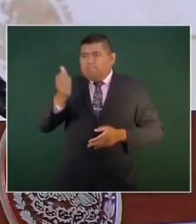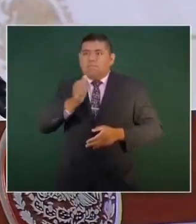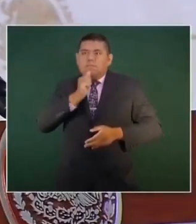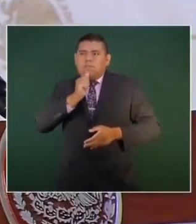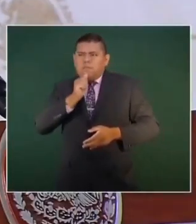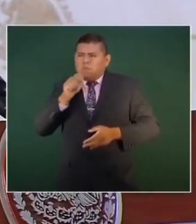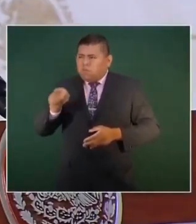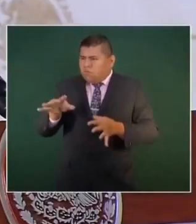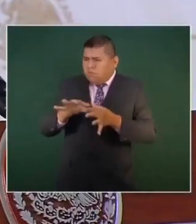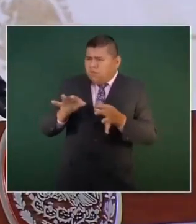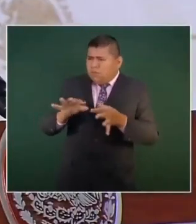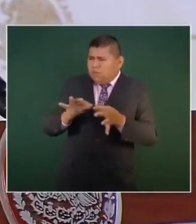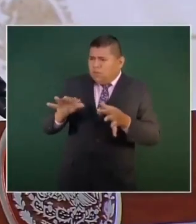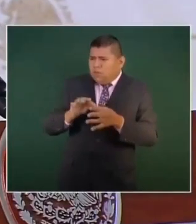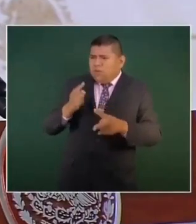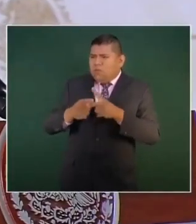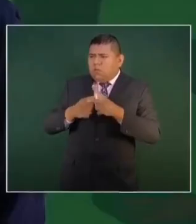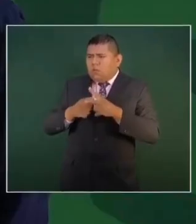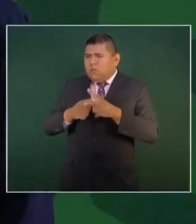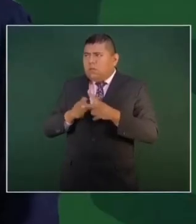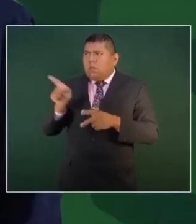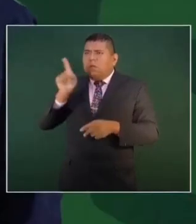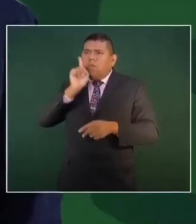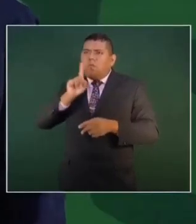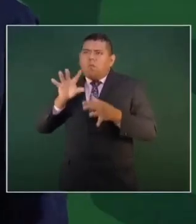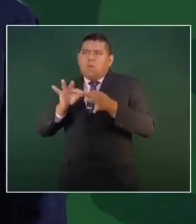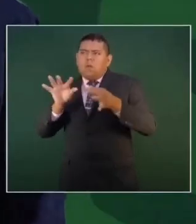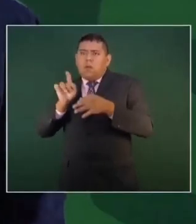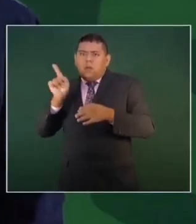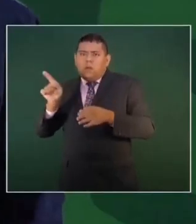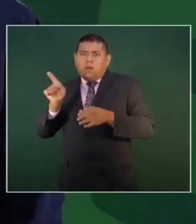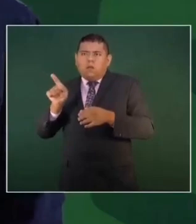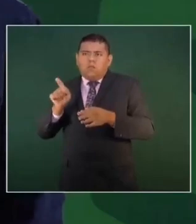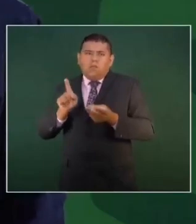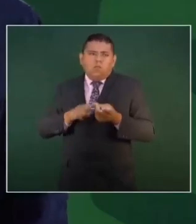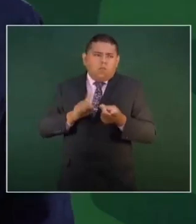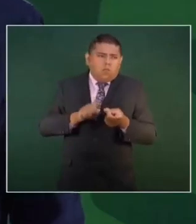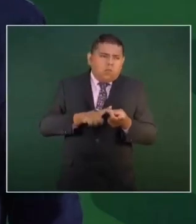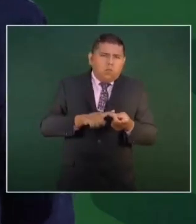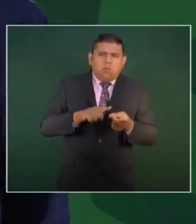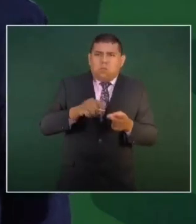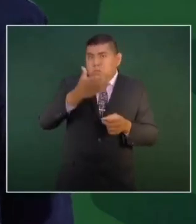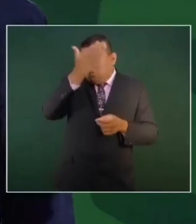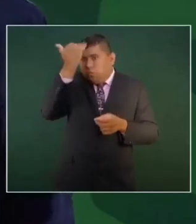de dónde la sacó la señora de la DEA,